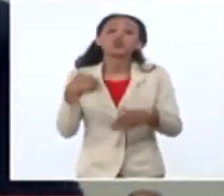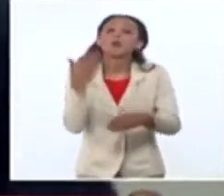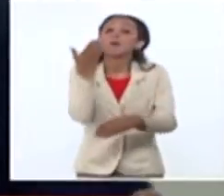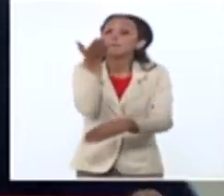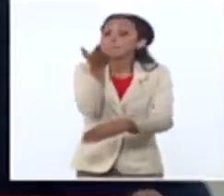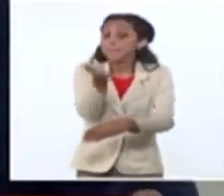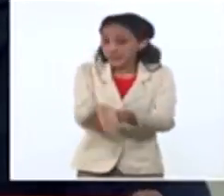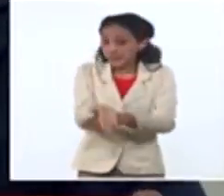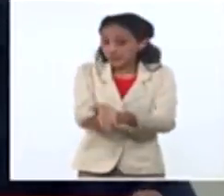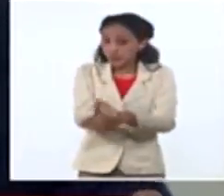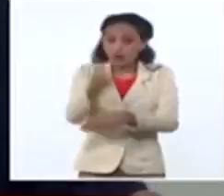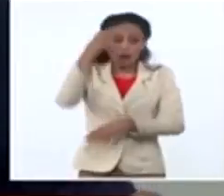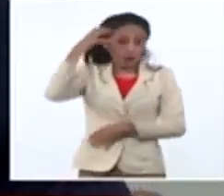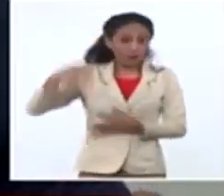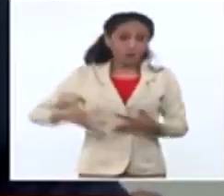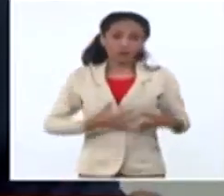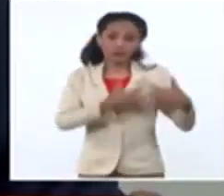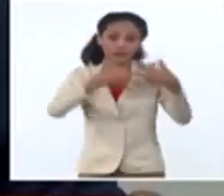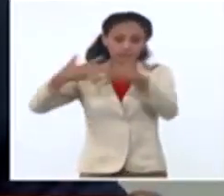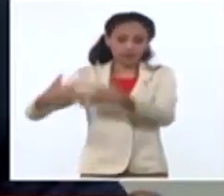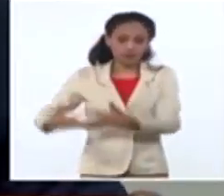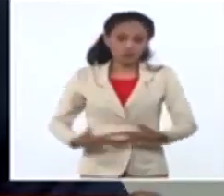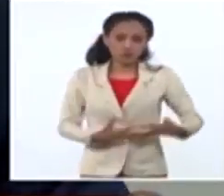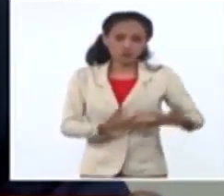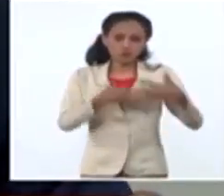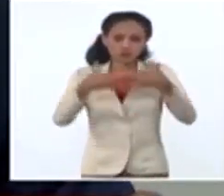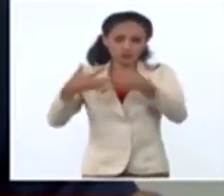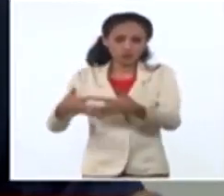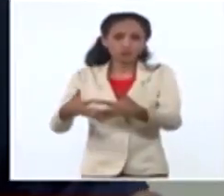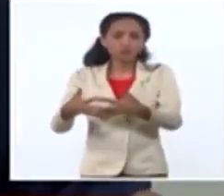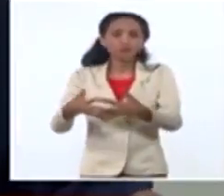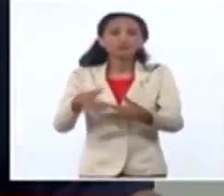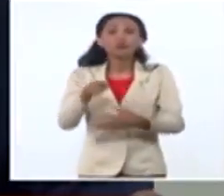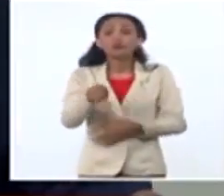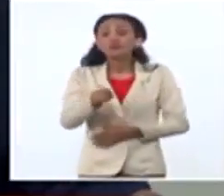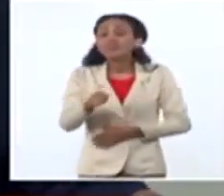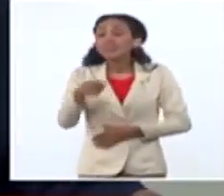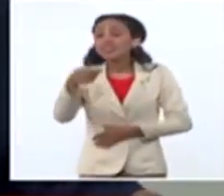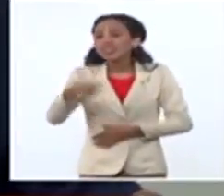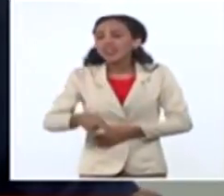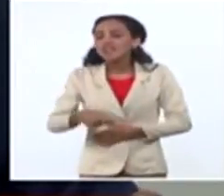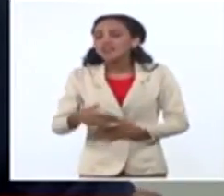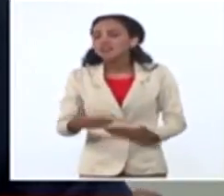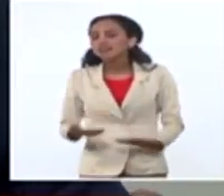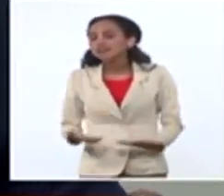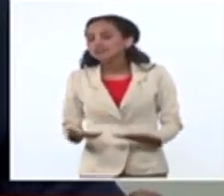Unidos que impida la